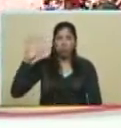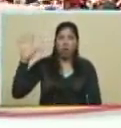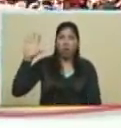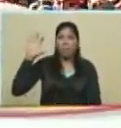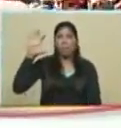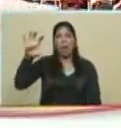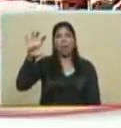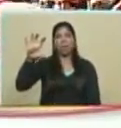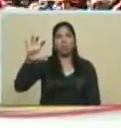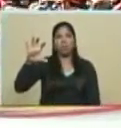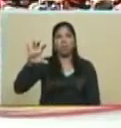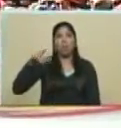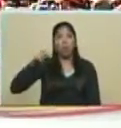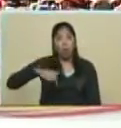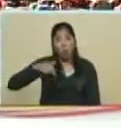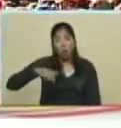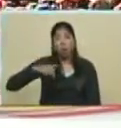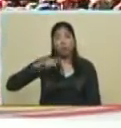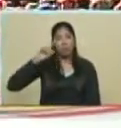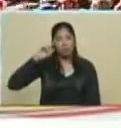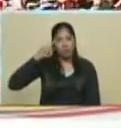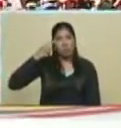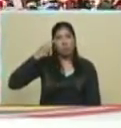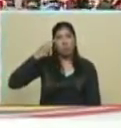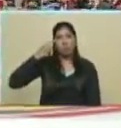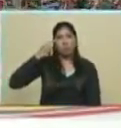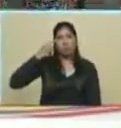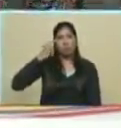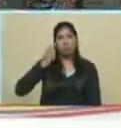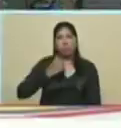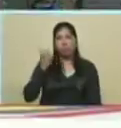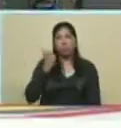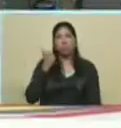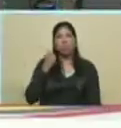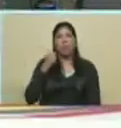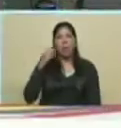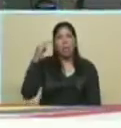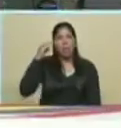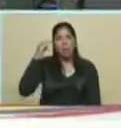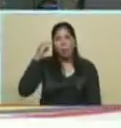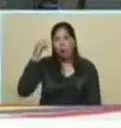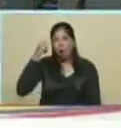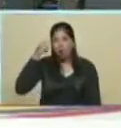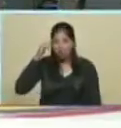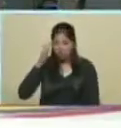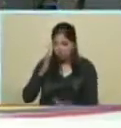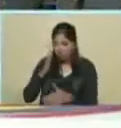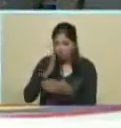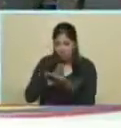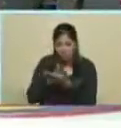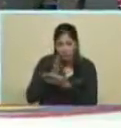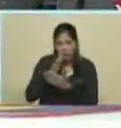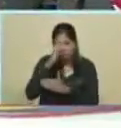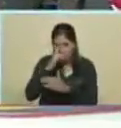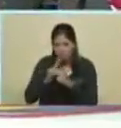Hoy tenemos que honrar la memoria inmortal del comandante Hugo Chávez Frías,